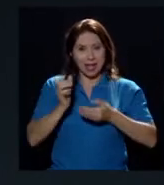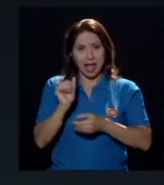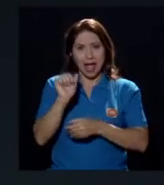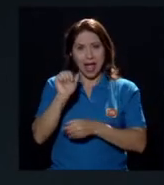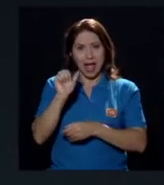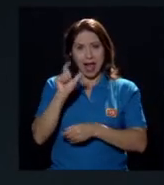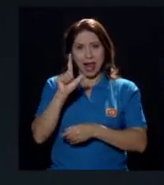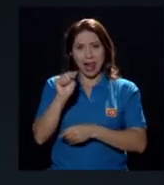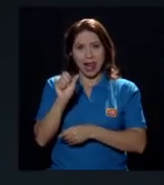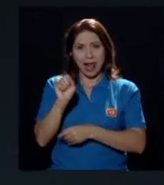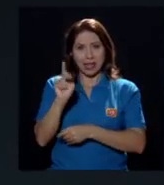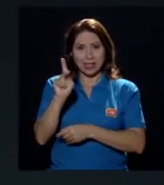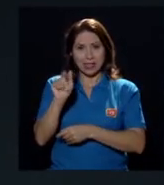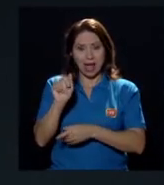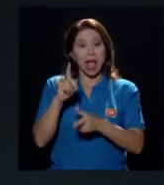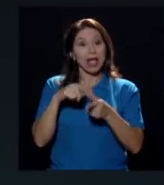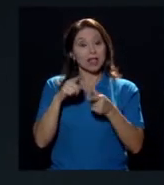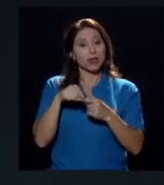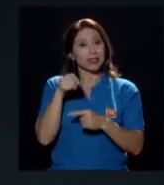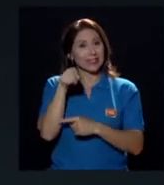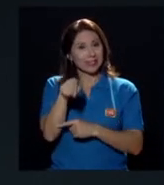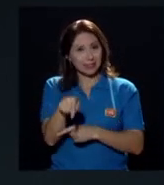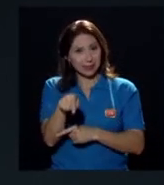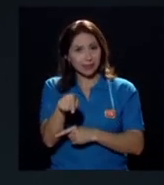que no va a discutir